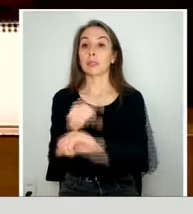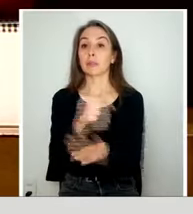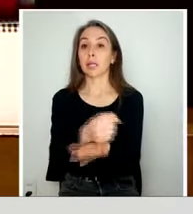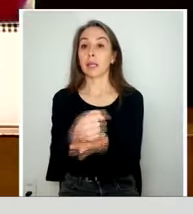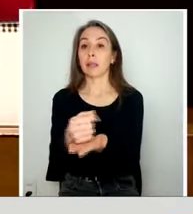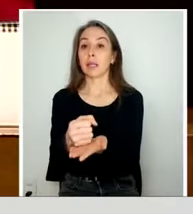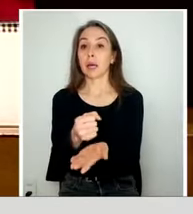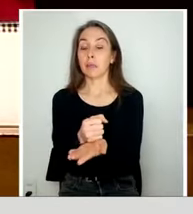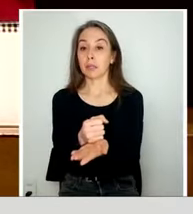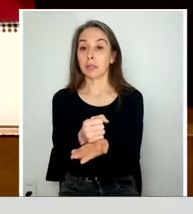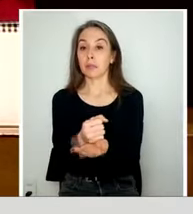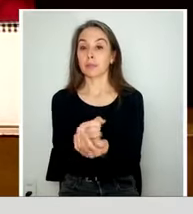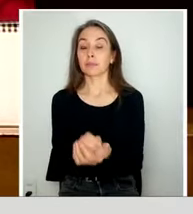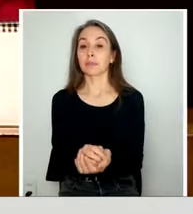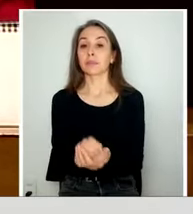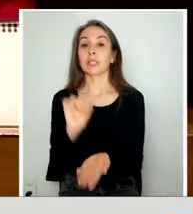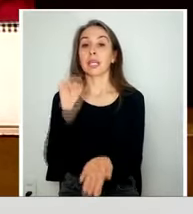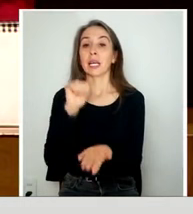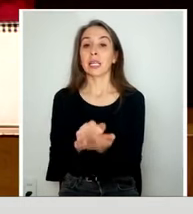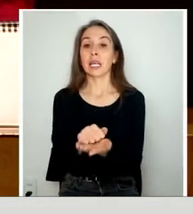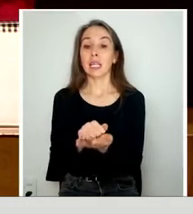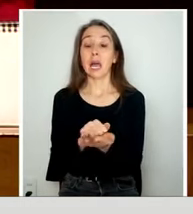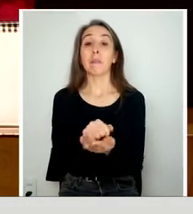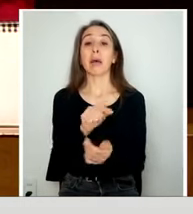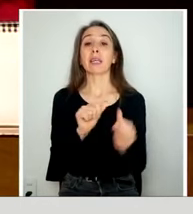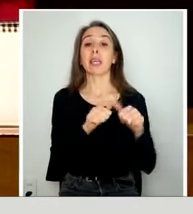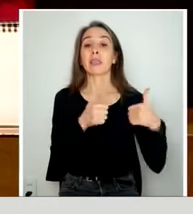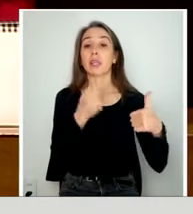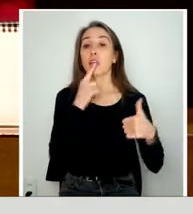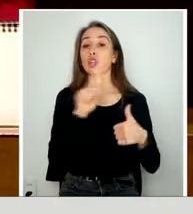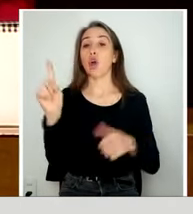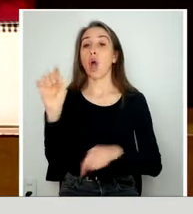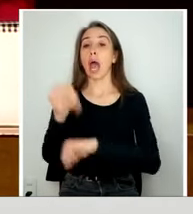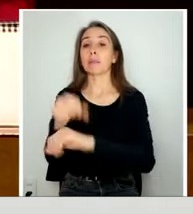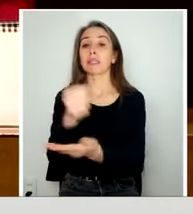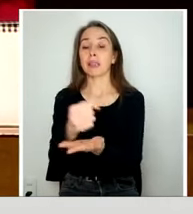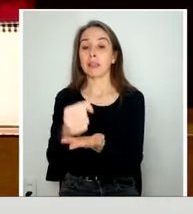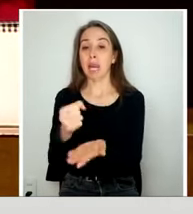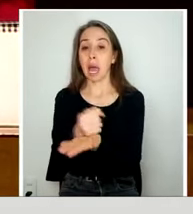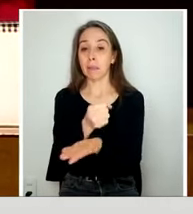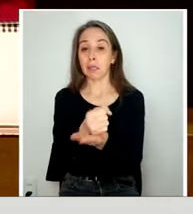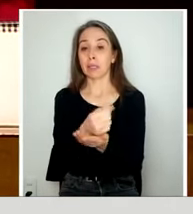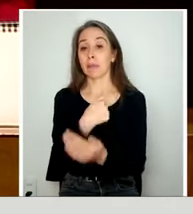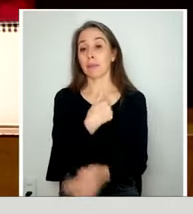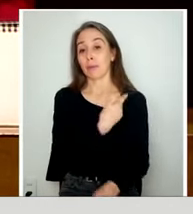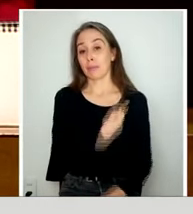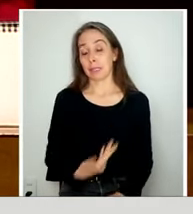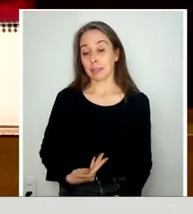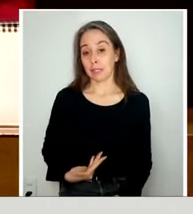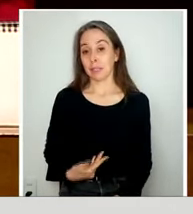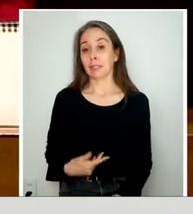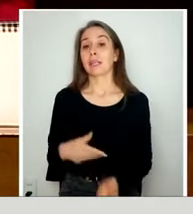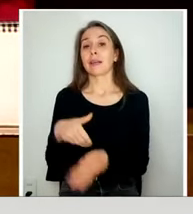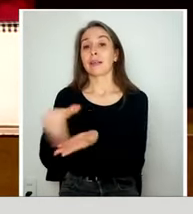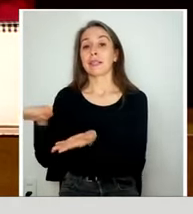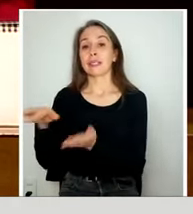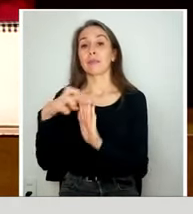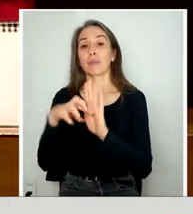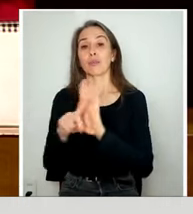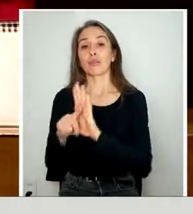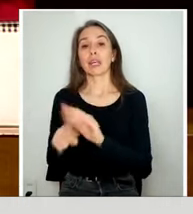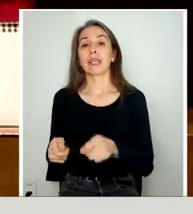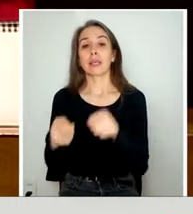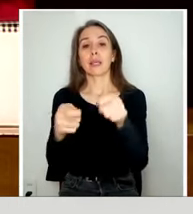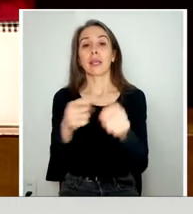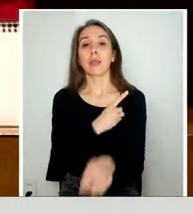se ha reclamado la declaración de inadmisibilidad efectuada por este presidente respecto de la moción de las diputadas señoras Pérez